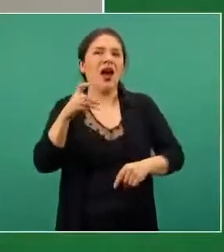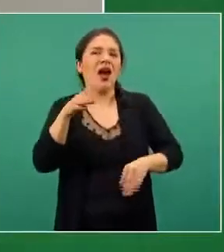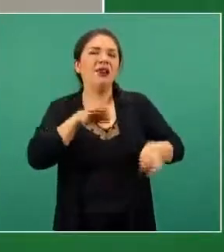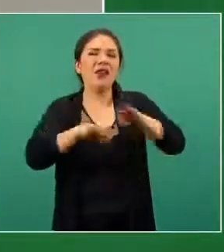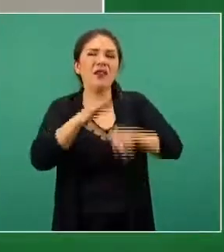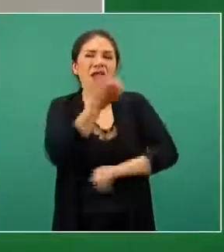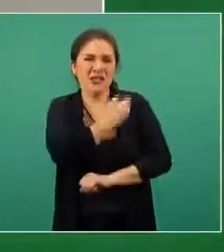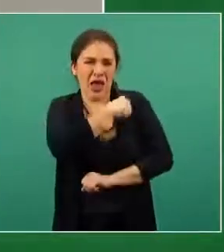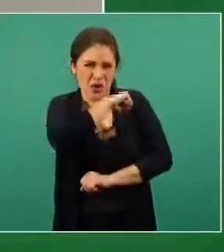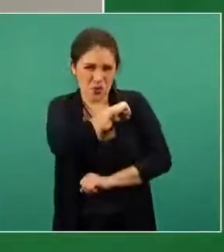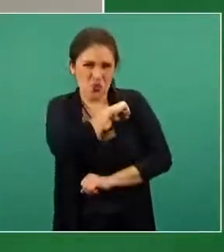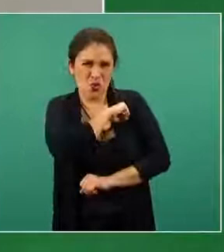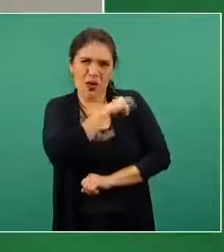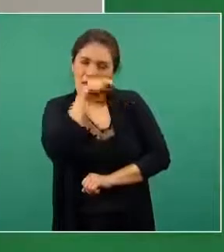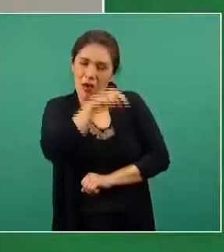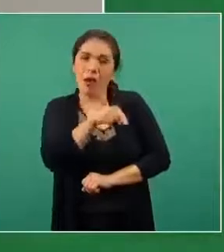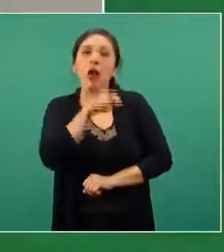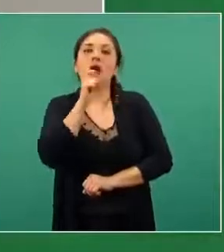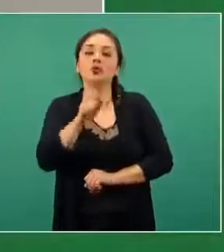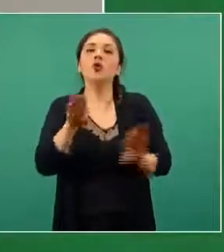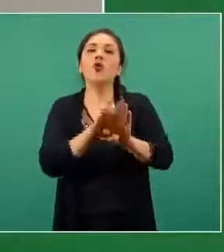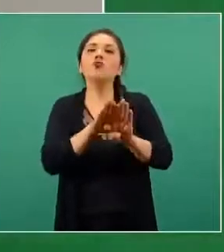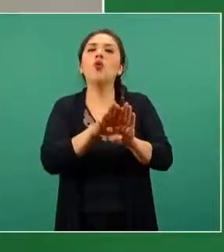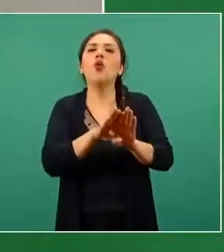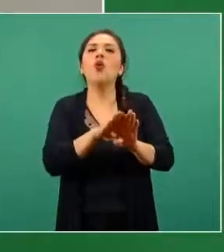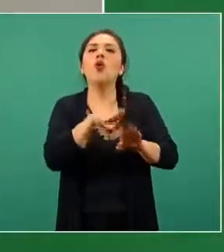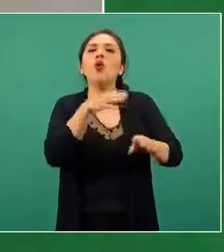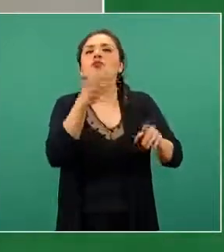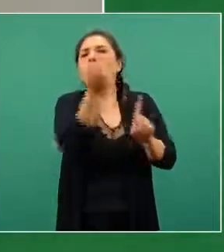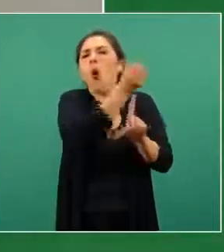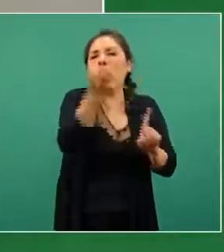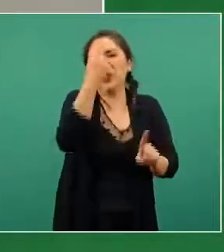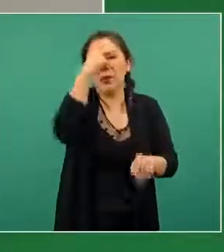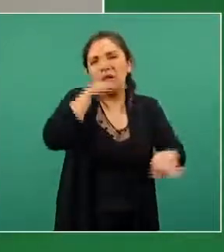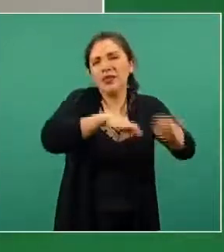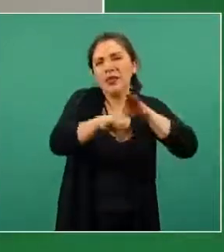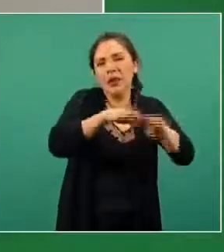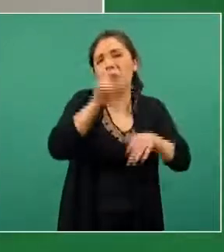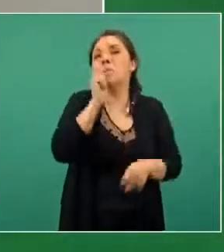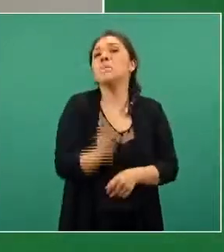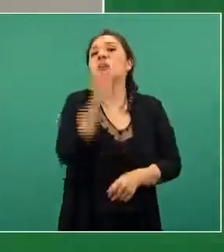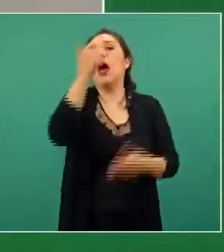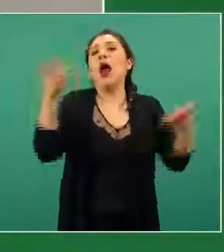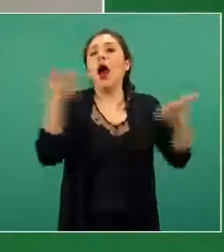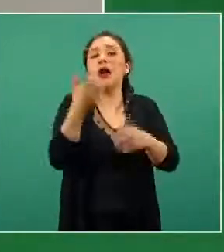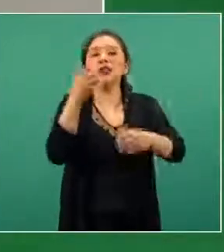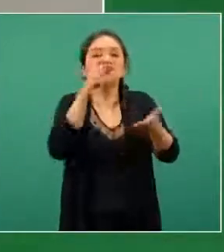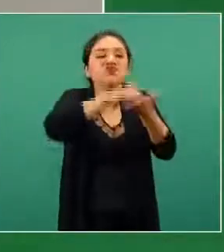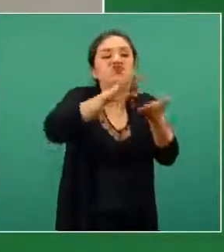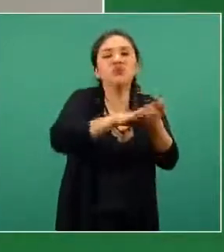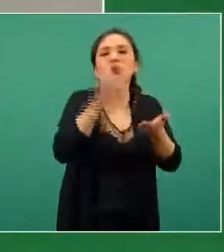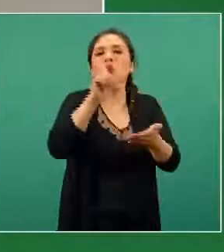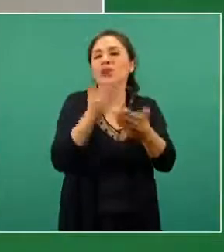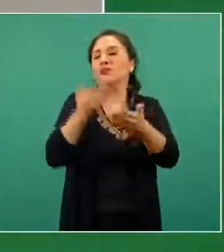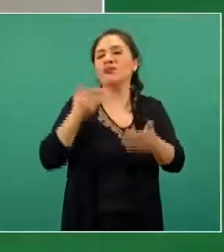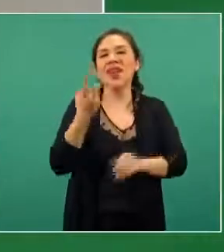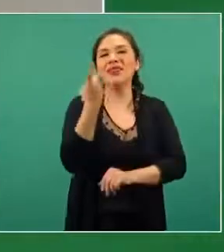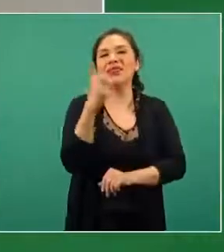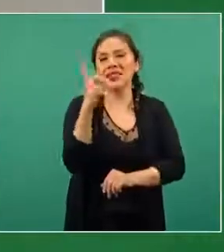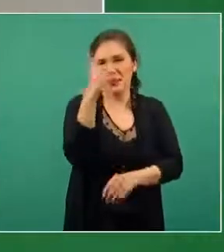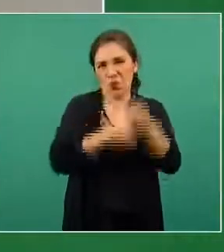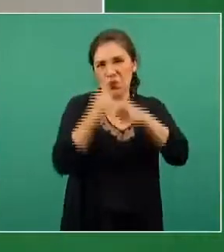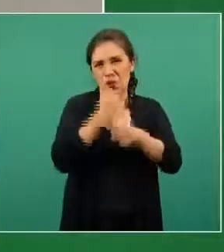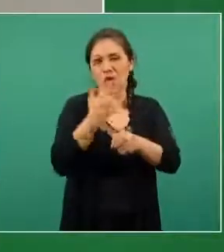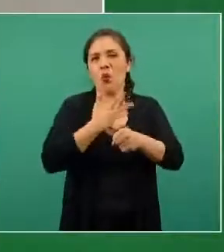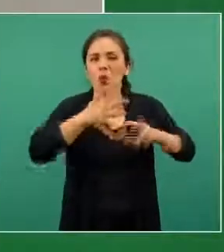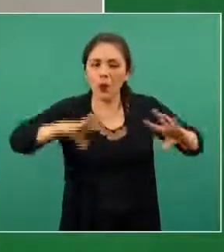la salud, está en un modelo de operación, dado que fue la primera que se activó en diciembre del año pasado, y registra